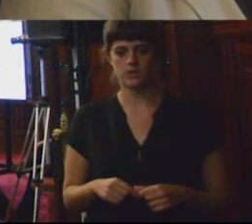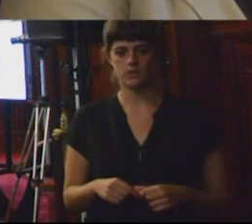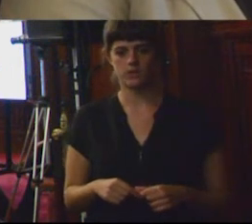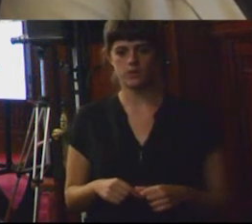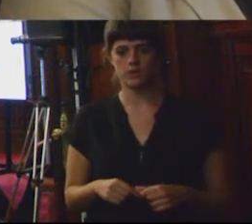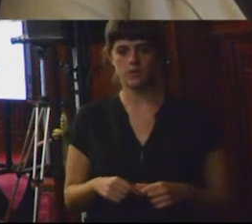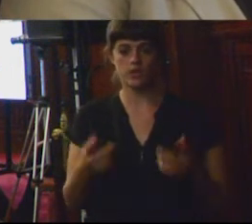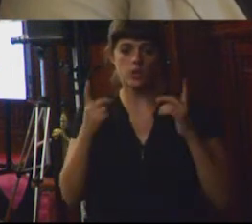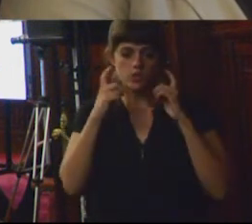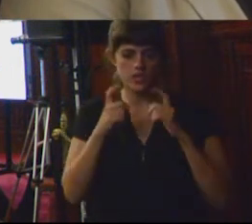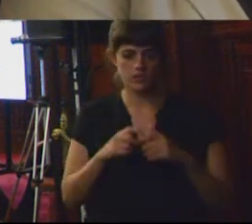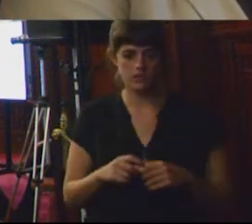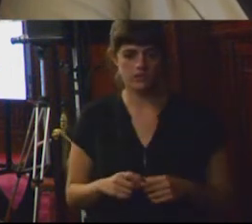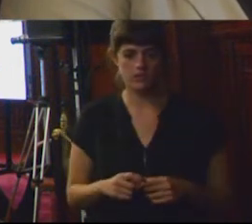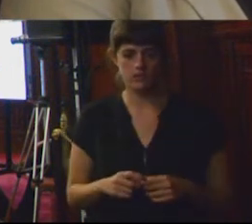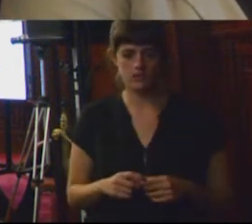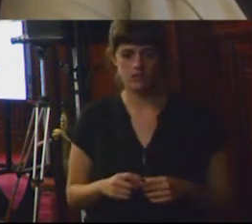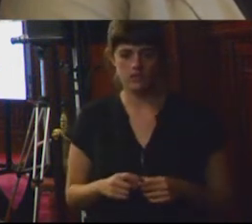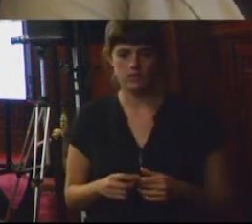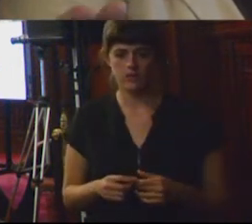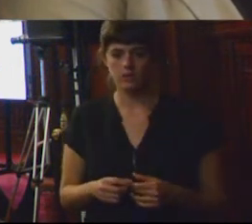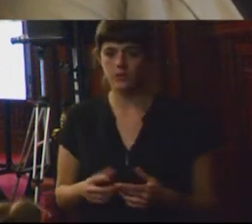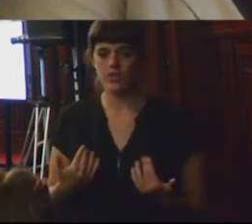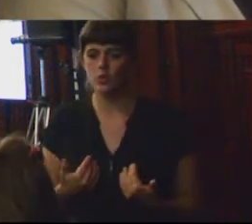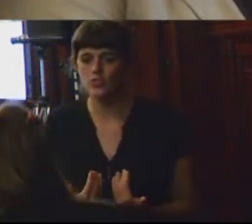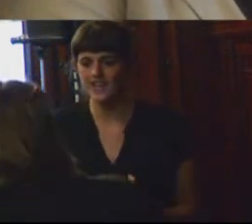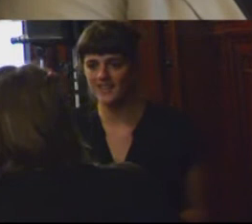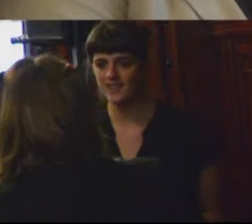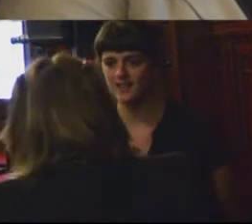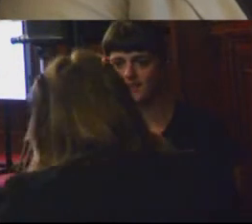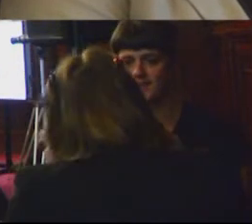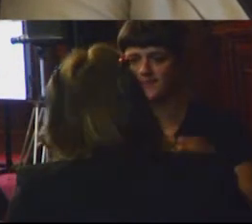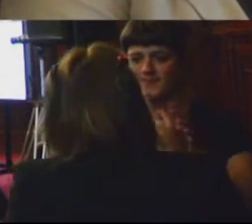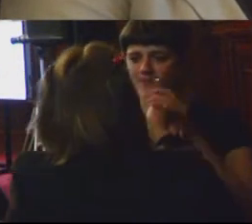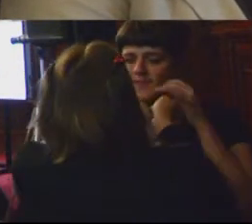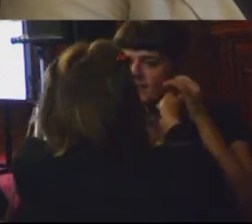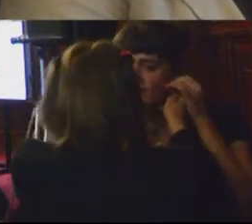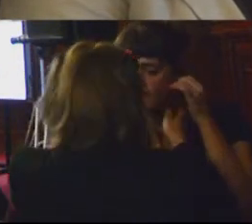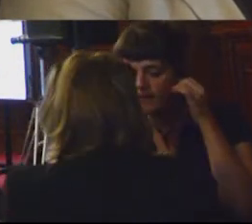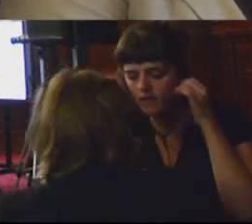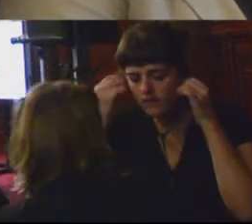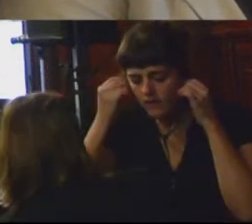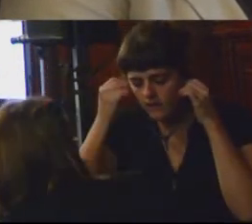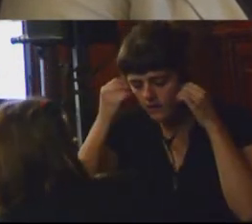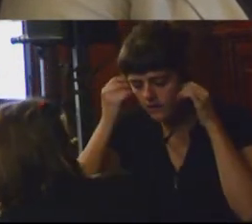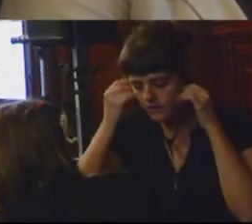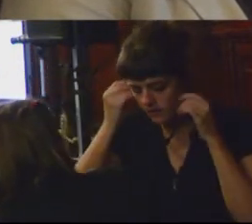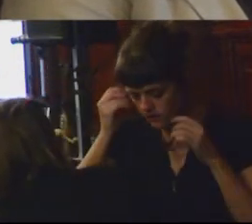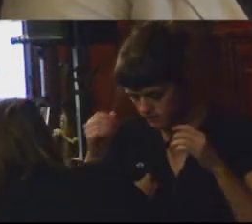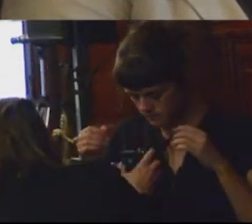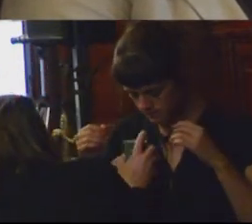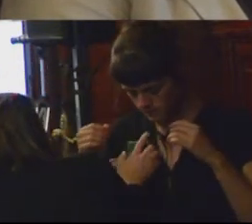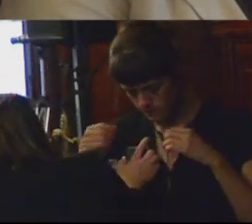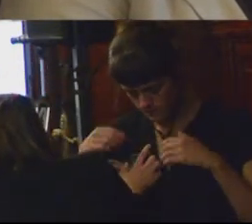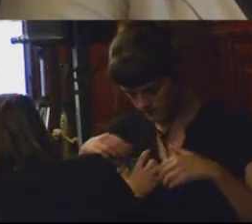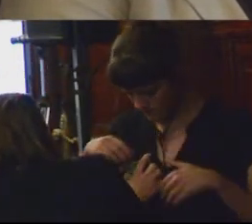empregador. A jornada intermitente e o contrato por tempo parcial, parcial e a terceirização sem limites também fere a